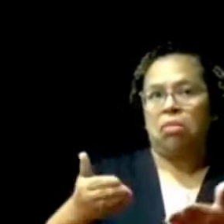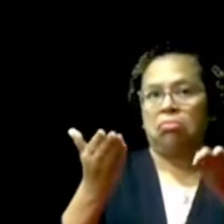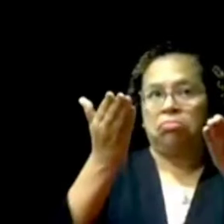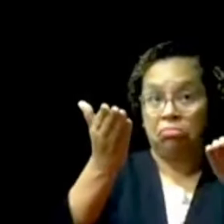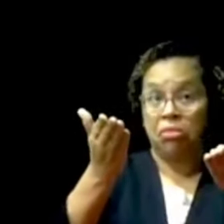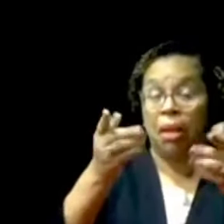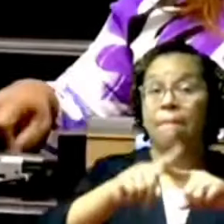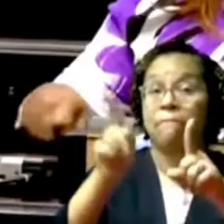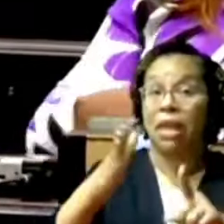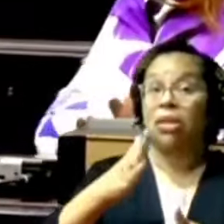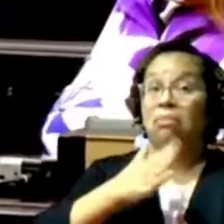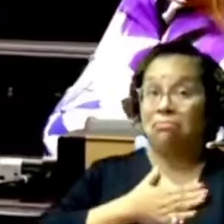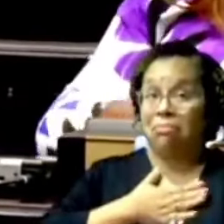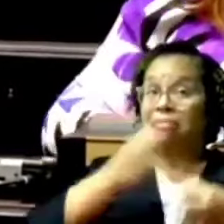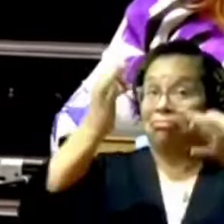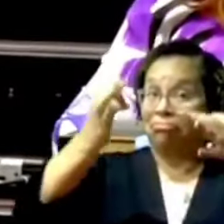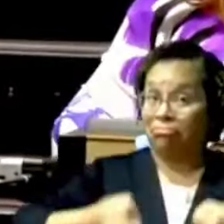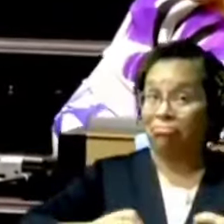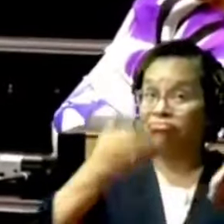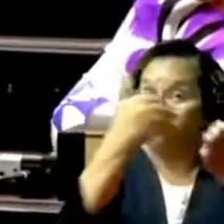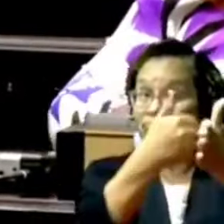jurada, pero yo pienso que la sociedad,